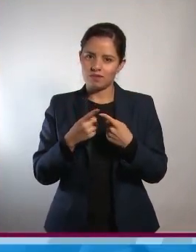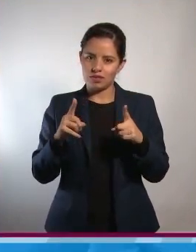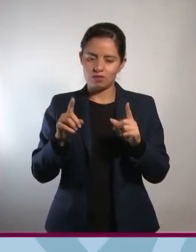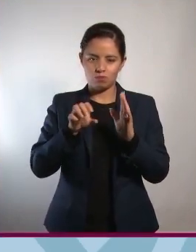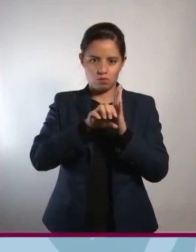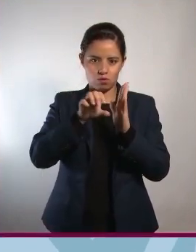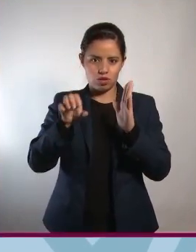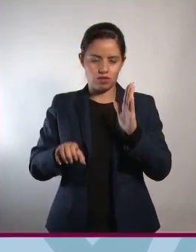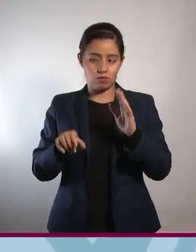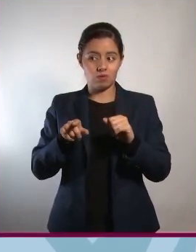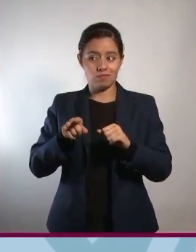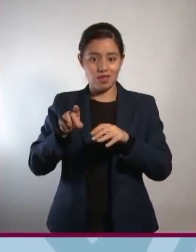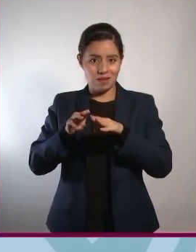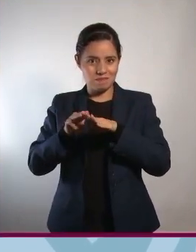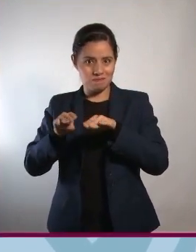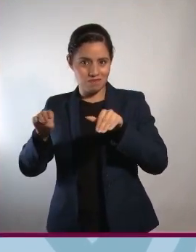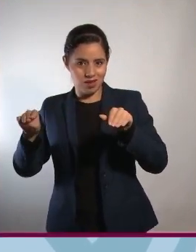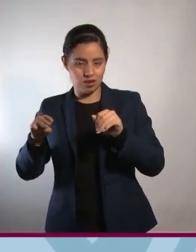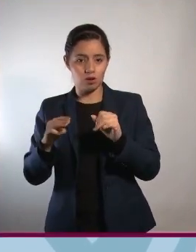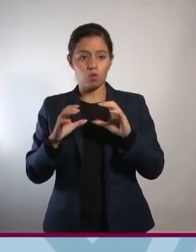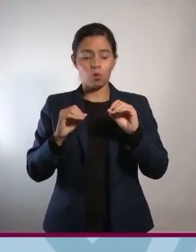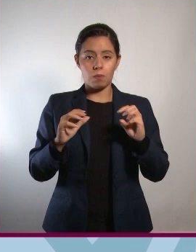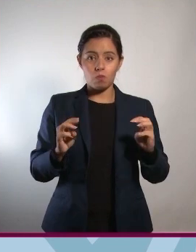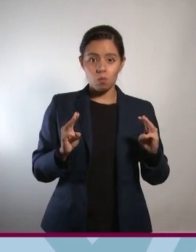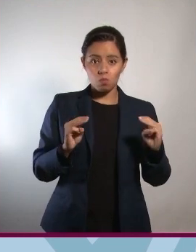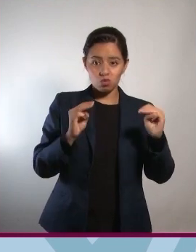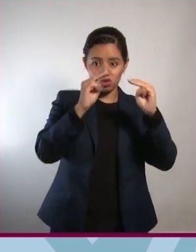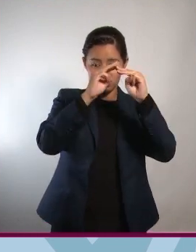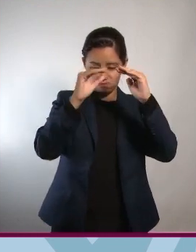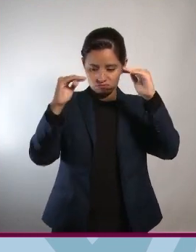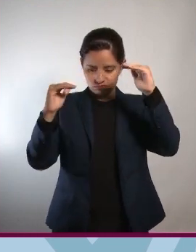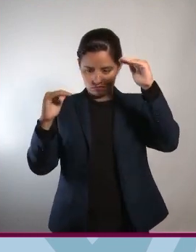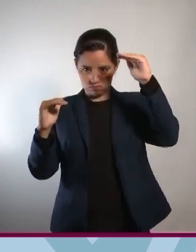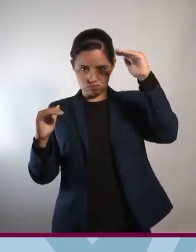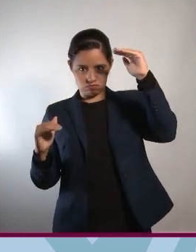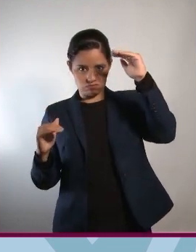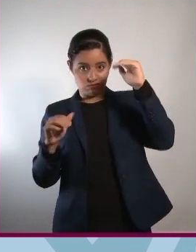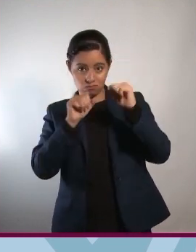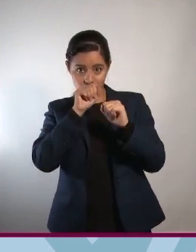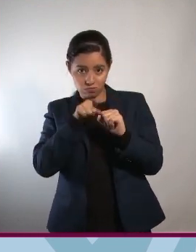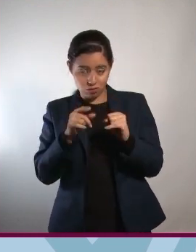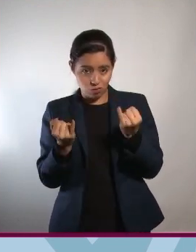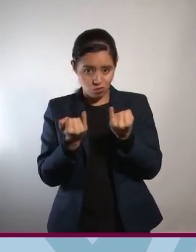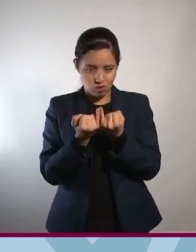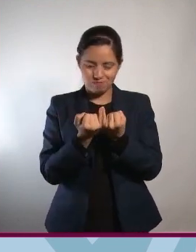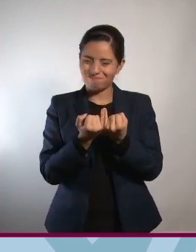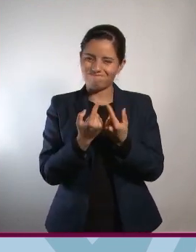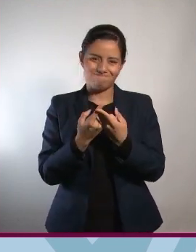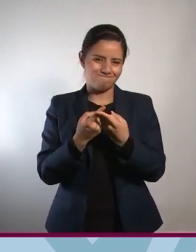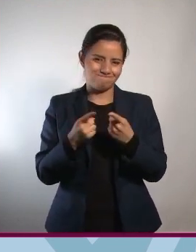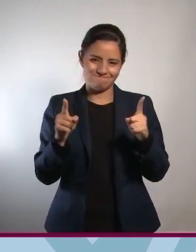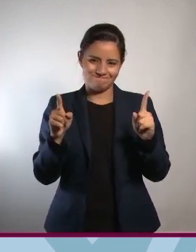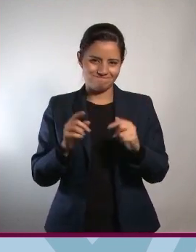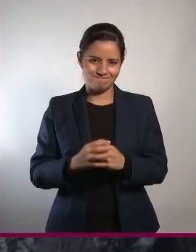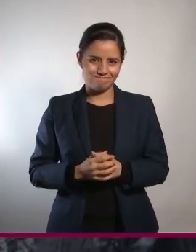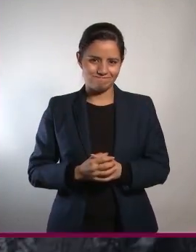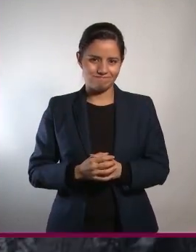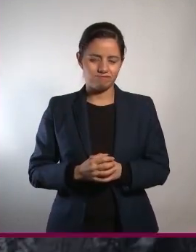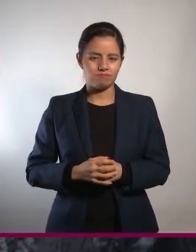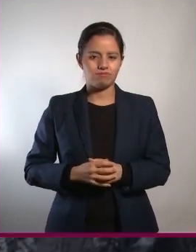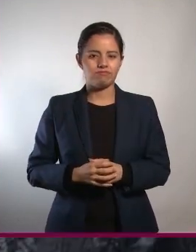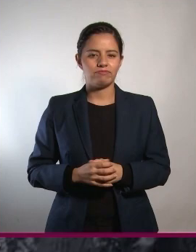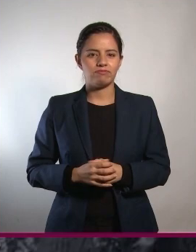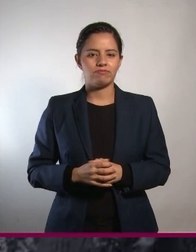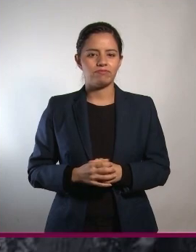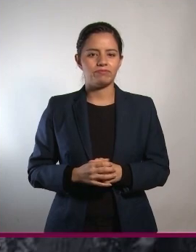a nivel del mar que a 2.400 metros de altura, como sucede en la Ciudad de México.